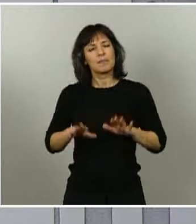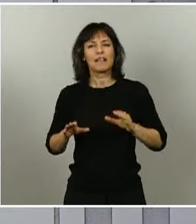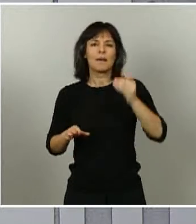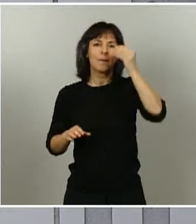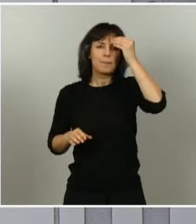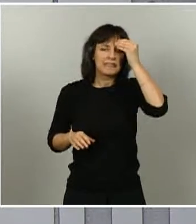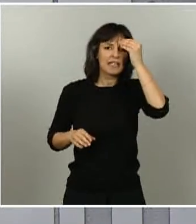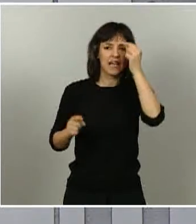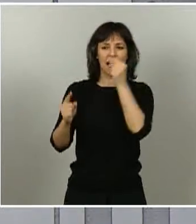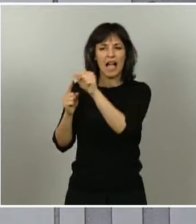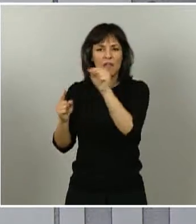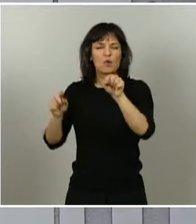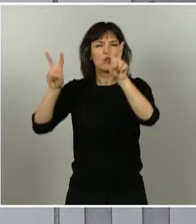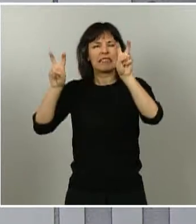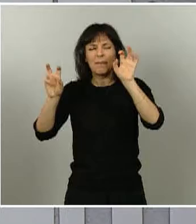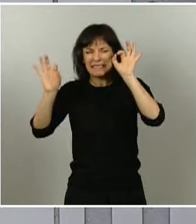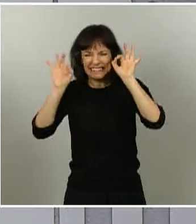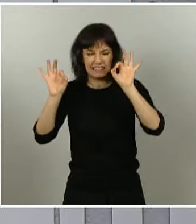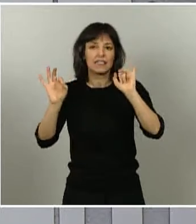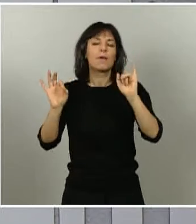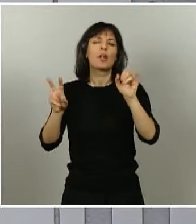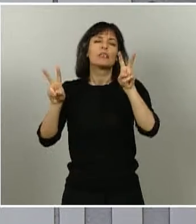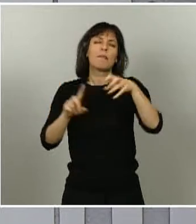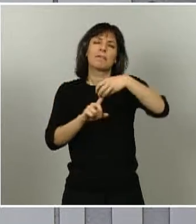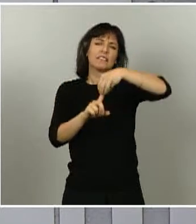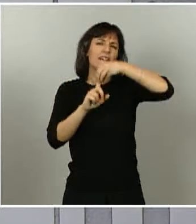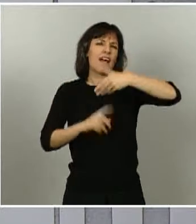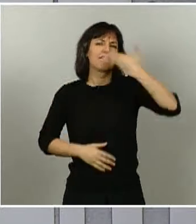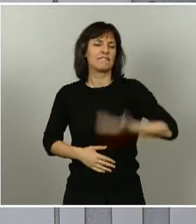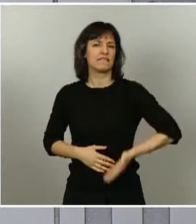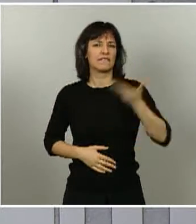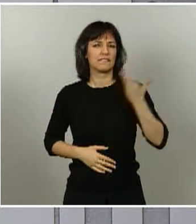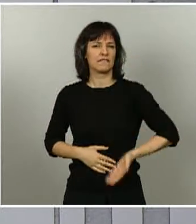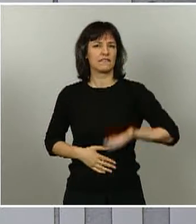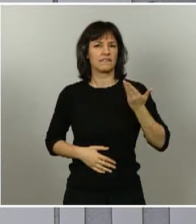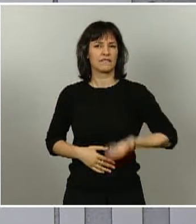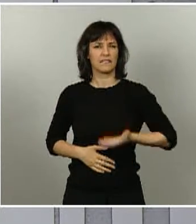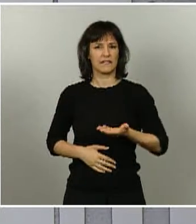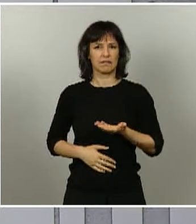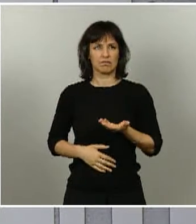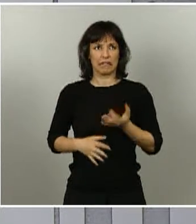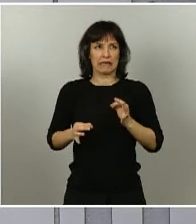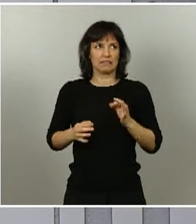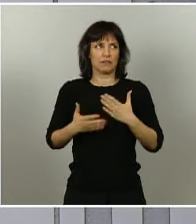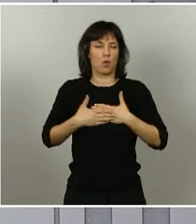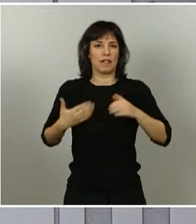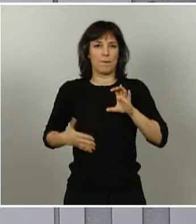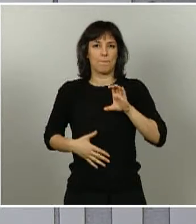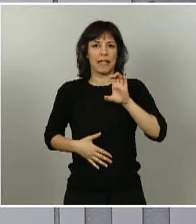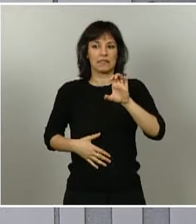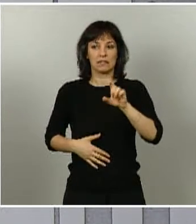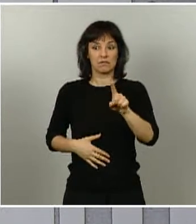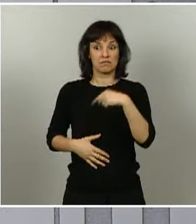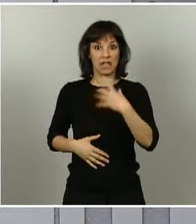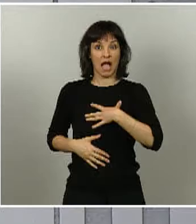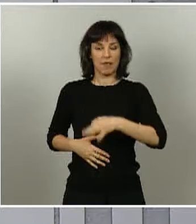cuestiones particulares, pero en cuestiones nucleares que sustentan la realidad de un país, tener la capacidad de ir sumando